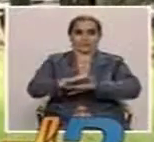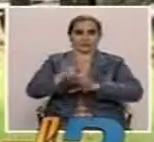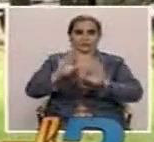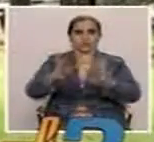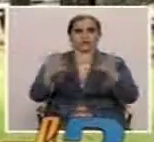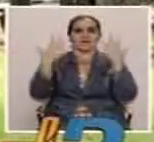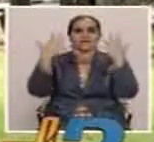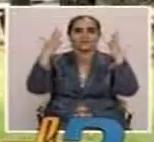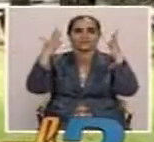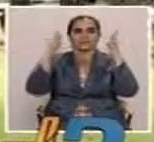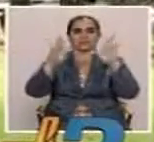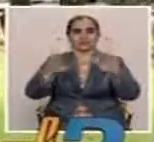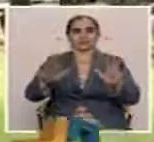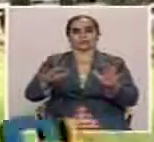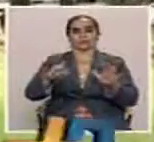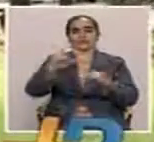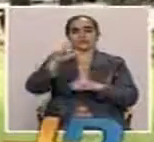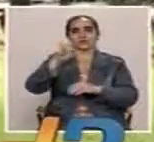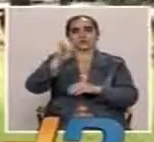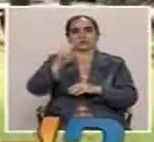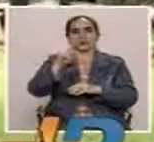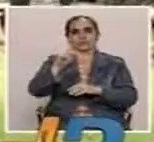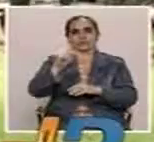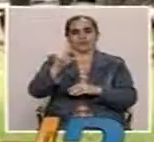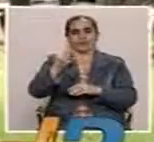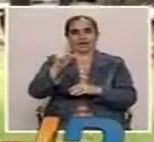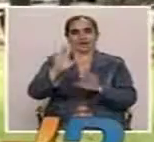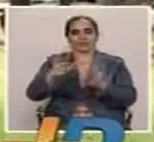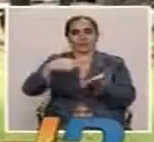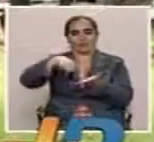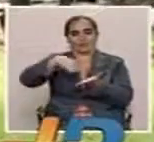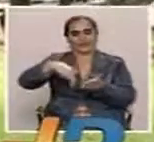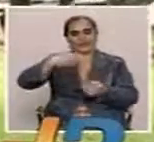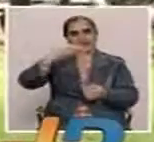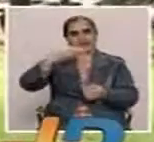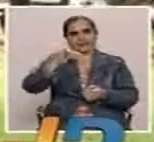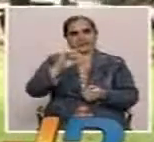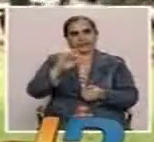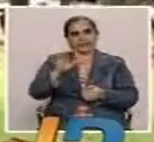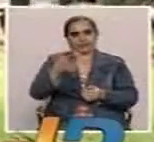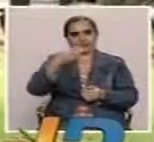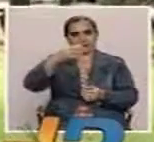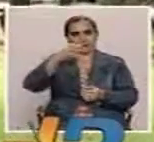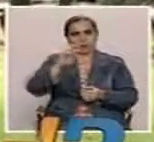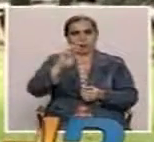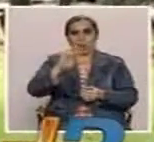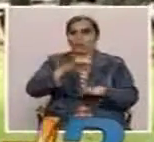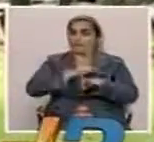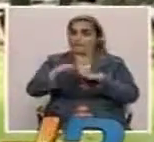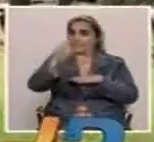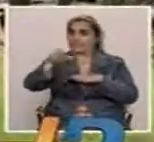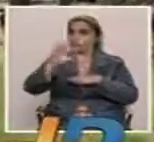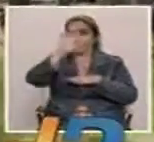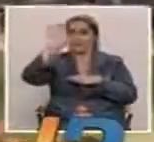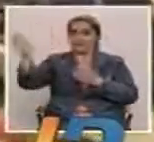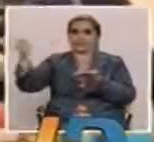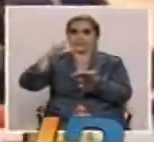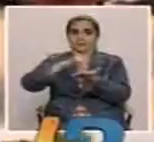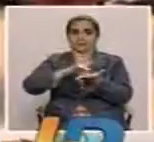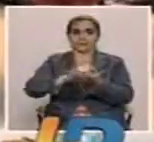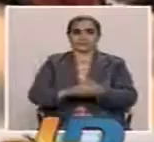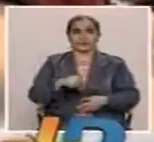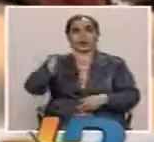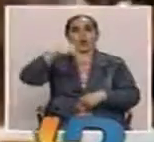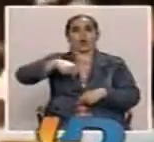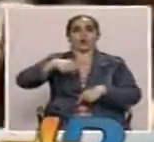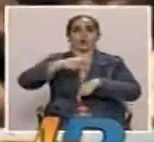gran festival Ciudad Hip Hop, que contará con la participación de diferentes invitados de talla nacional e internacional. Hoy a